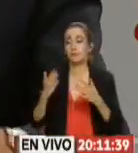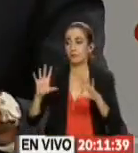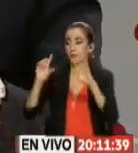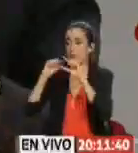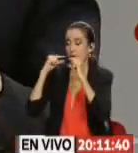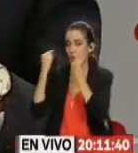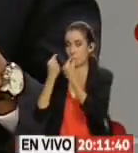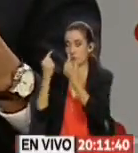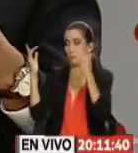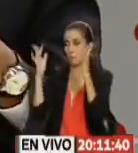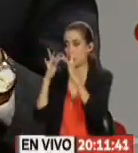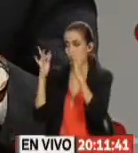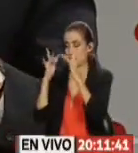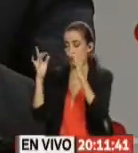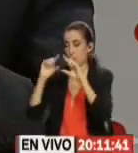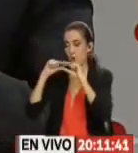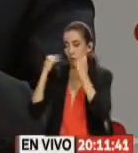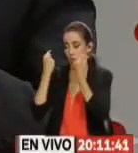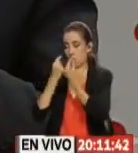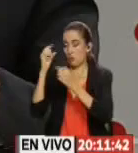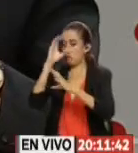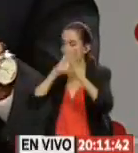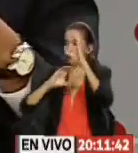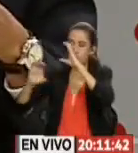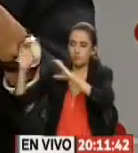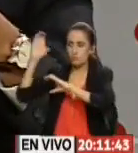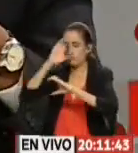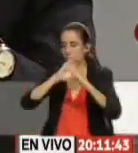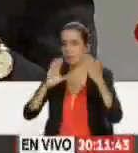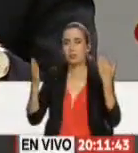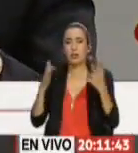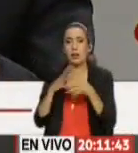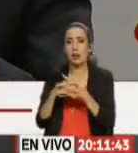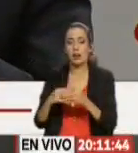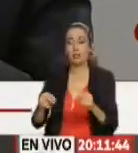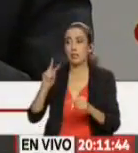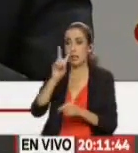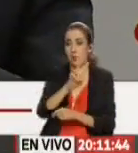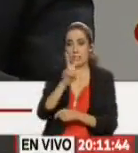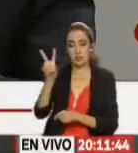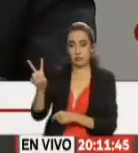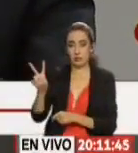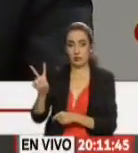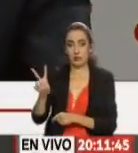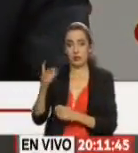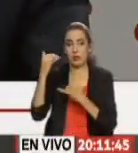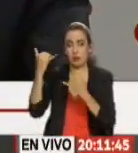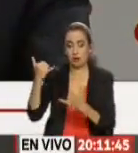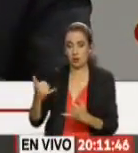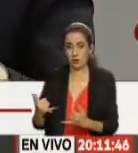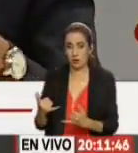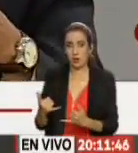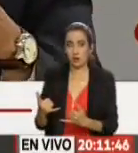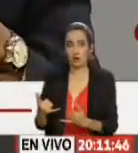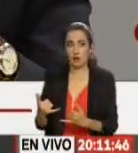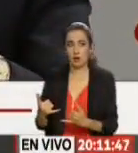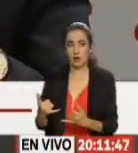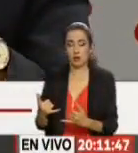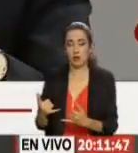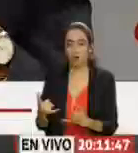está tratando de buscar la forma de que las dos partes que en este momento